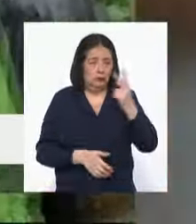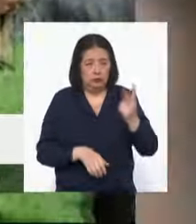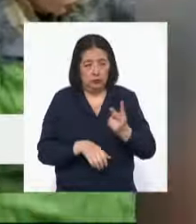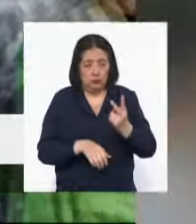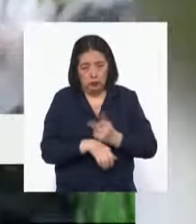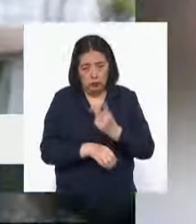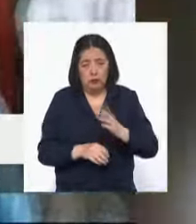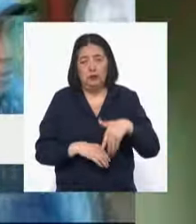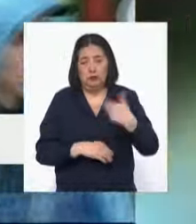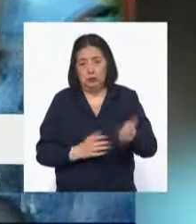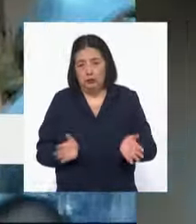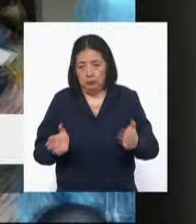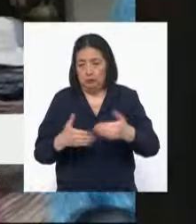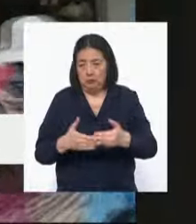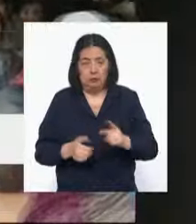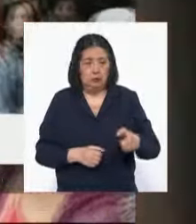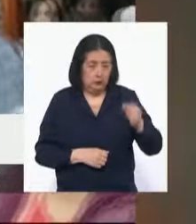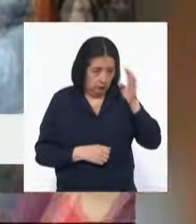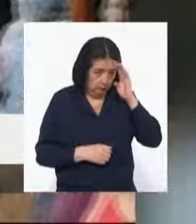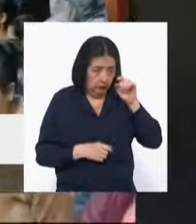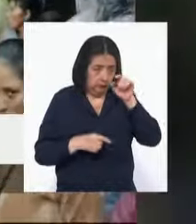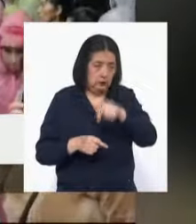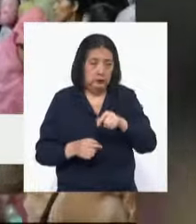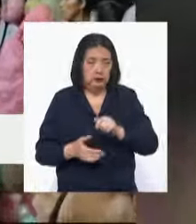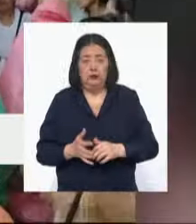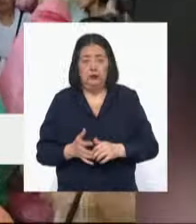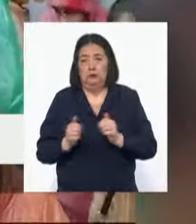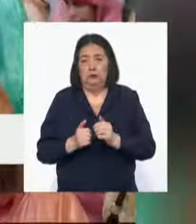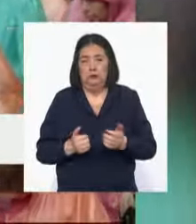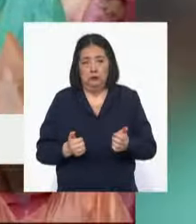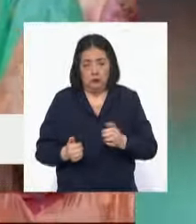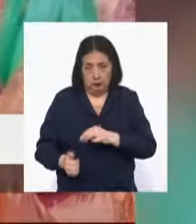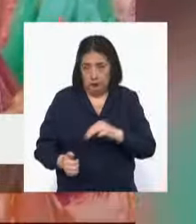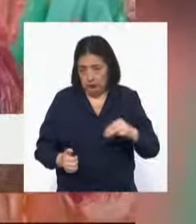nuevamente vuelven a bloquear. La policía se encuentra allí juntamente con